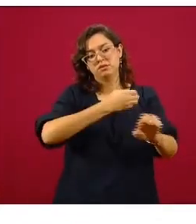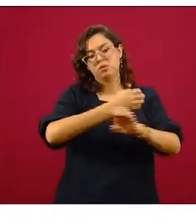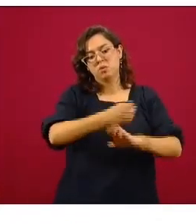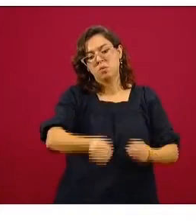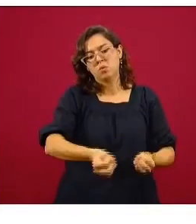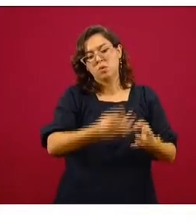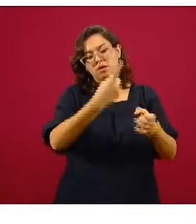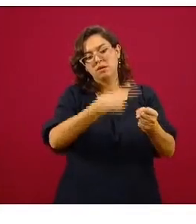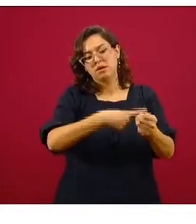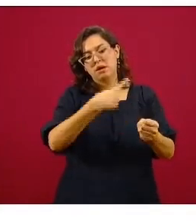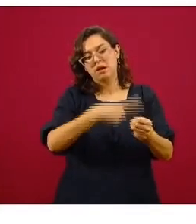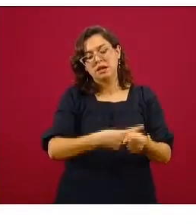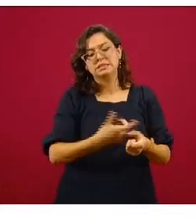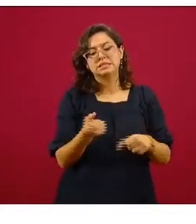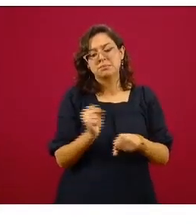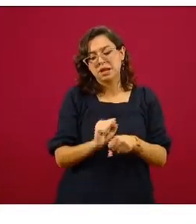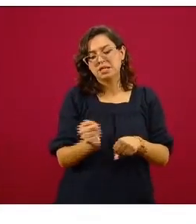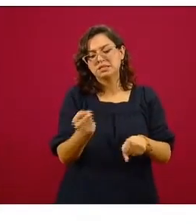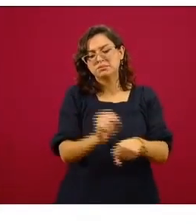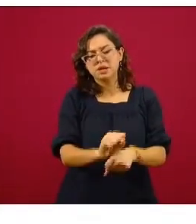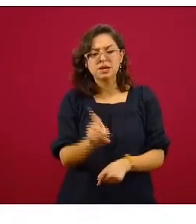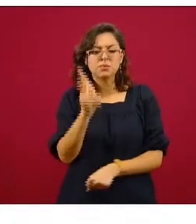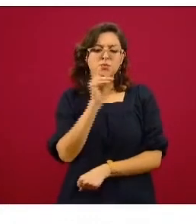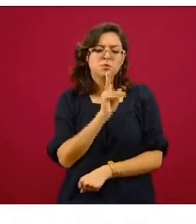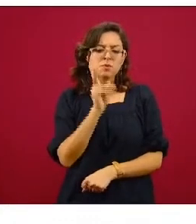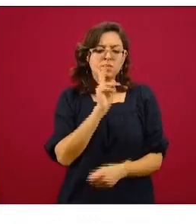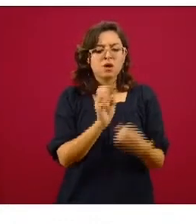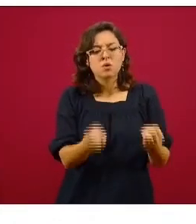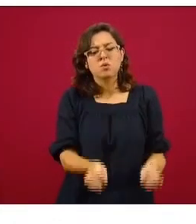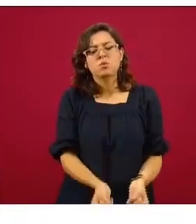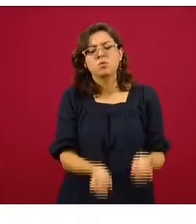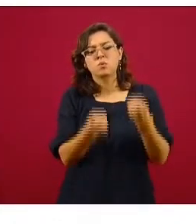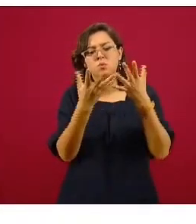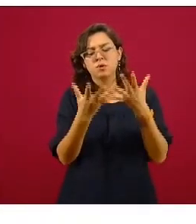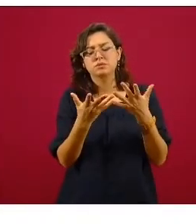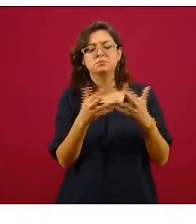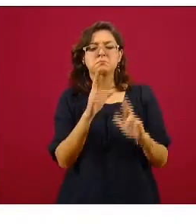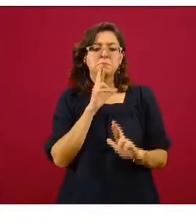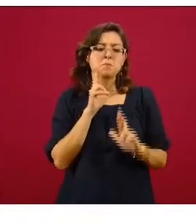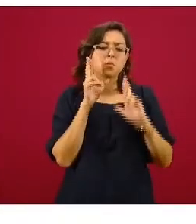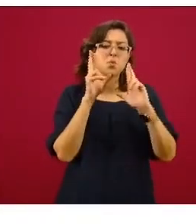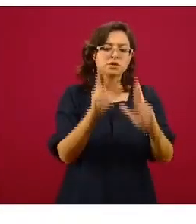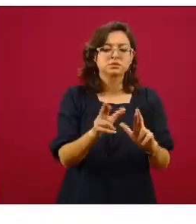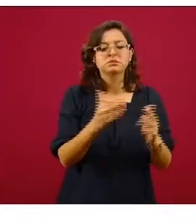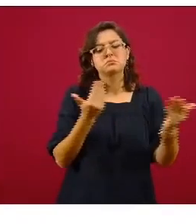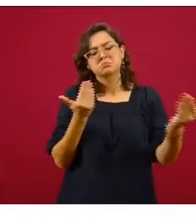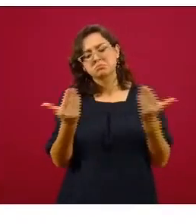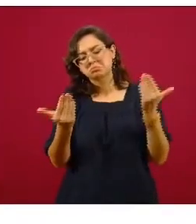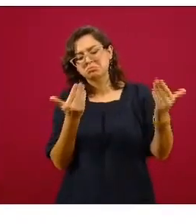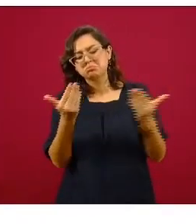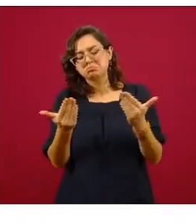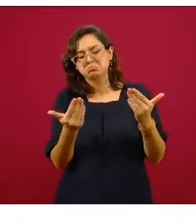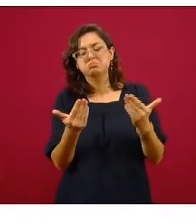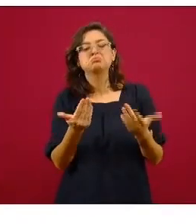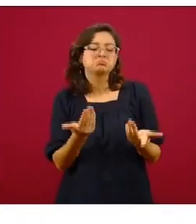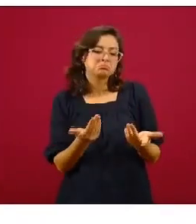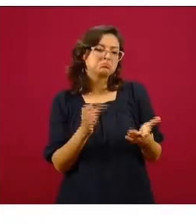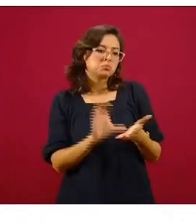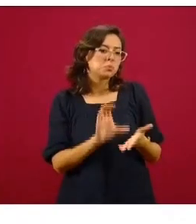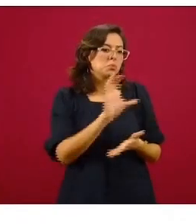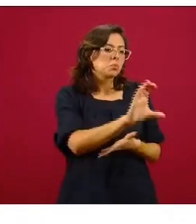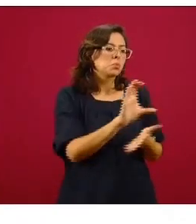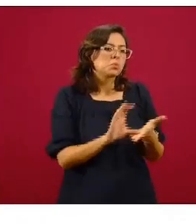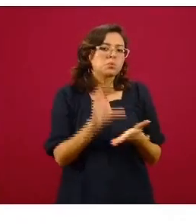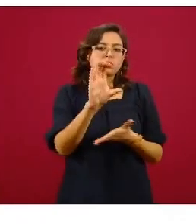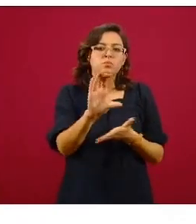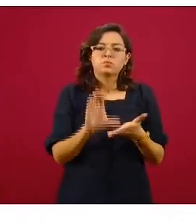que estos han procesado por semana epidemiológica y cuál ha sido su productividad, y a través de este análisis entonces se define cuántas pruebas